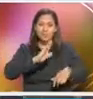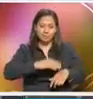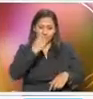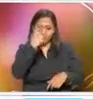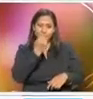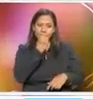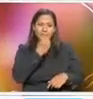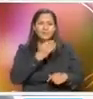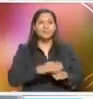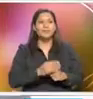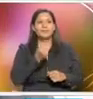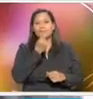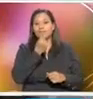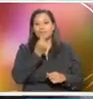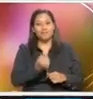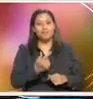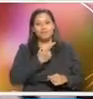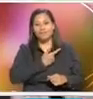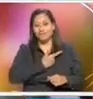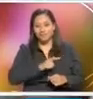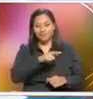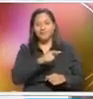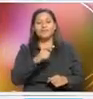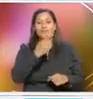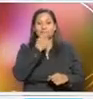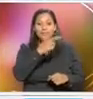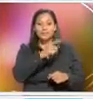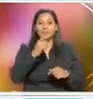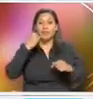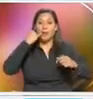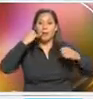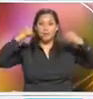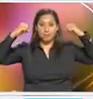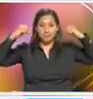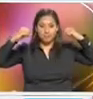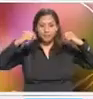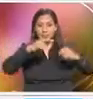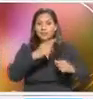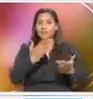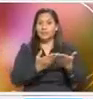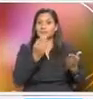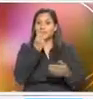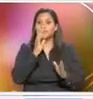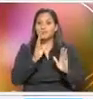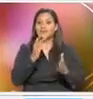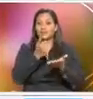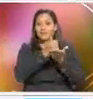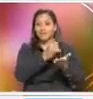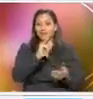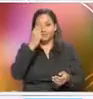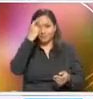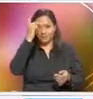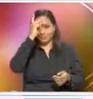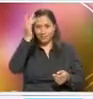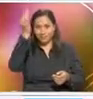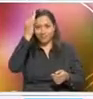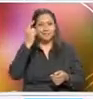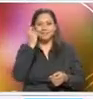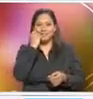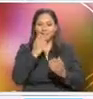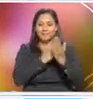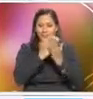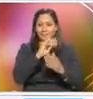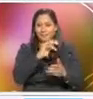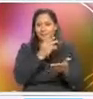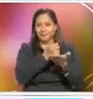mi hijo no le gustaba y le puse Popeye y ya se le come. Ah, ¿ya ves cómo sí funciona? Se ayuda. Sí, está bueno ese psicológico, truco. aunque Sí, sea. Sí. Oye,